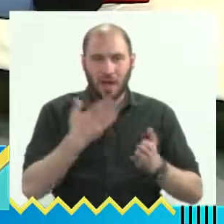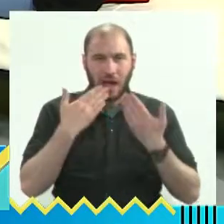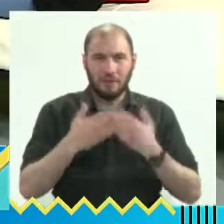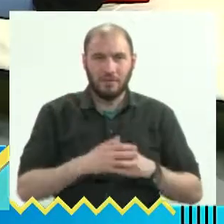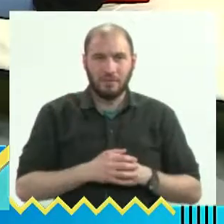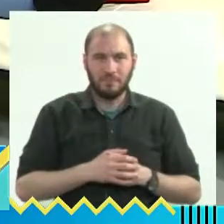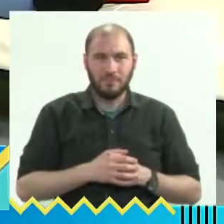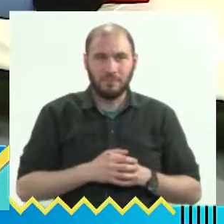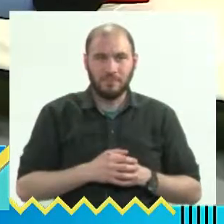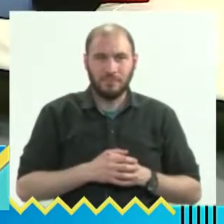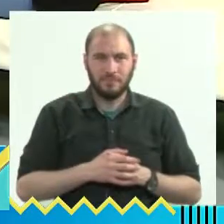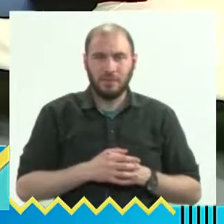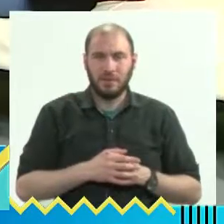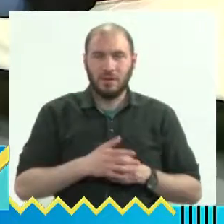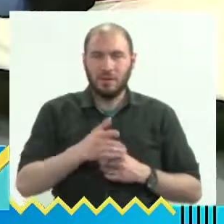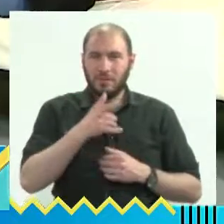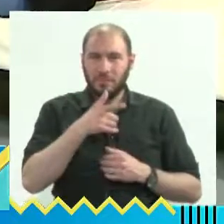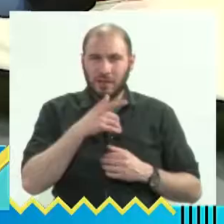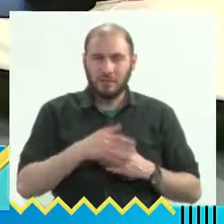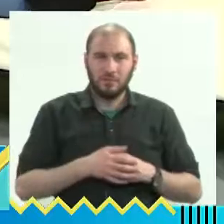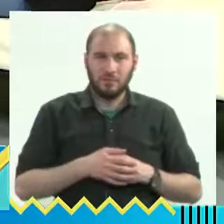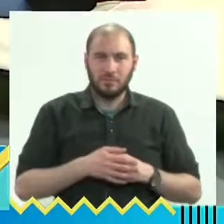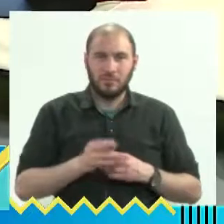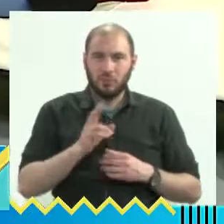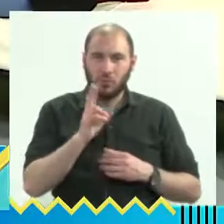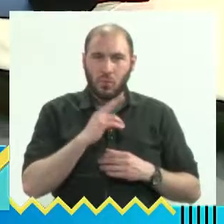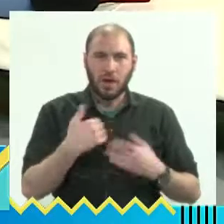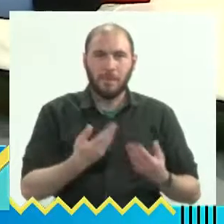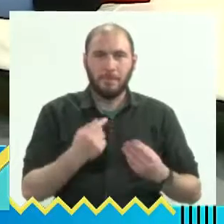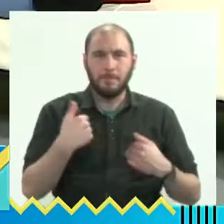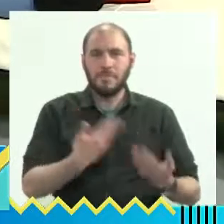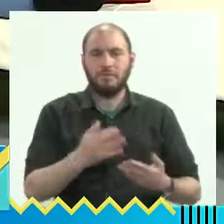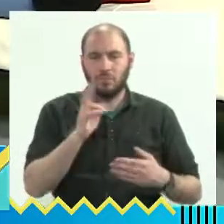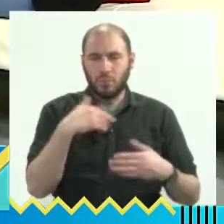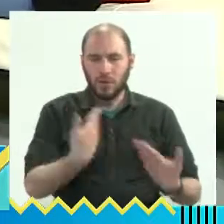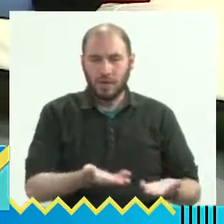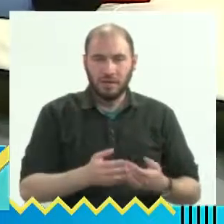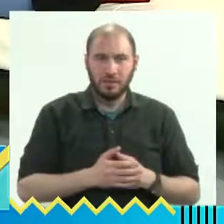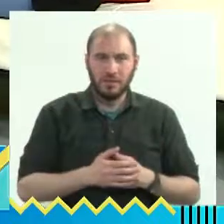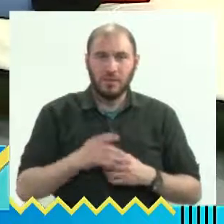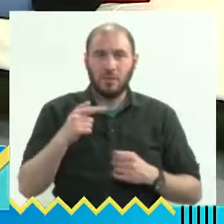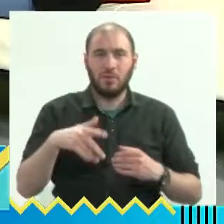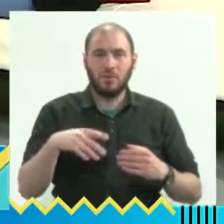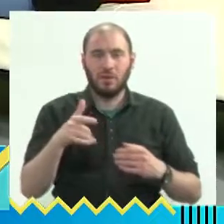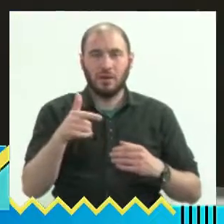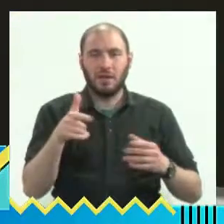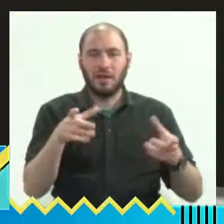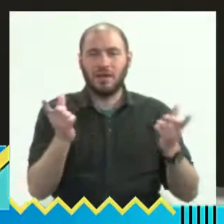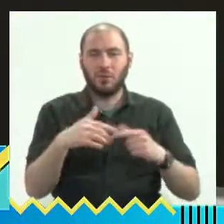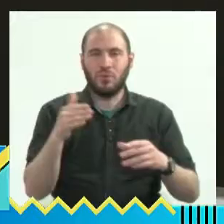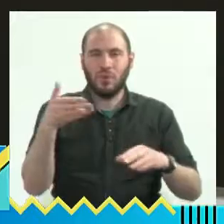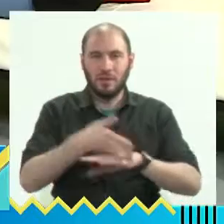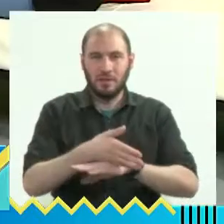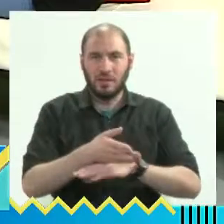es algo así como que decimos, somos mujeres para las mujeres, porque vos entras a la Cámara y la verdad que